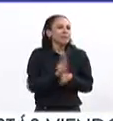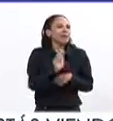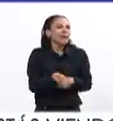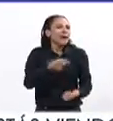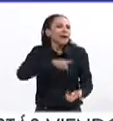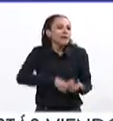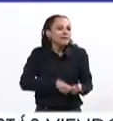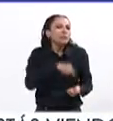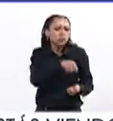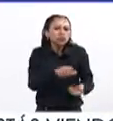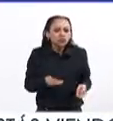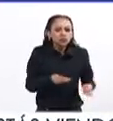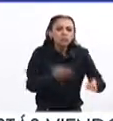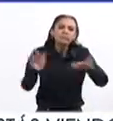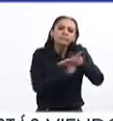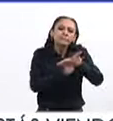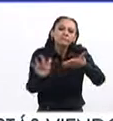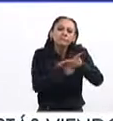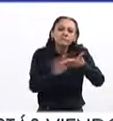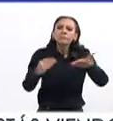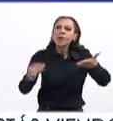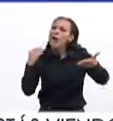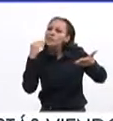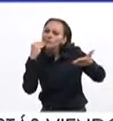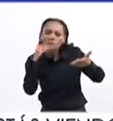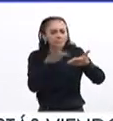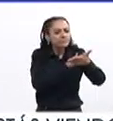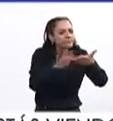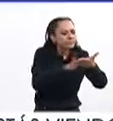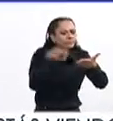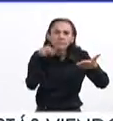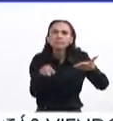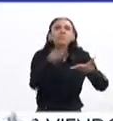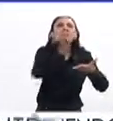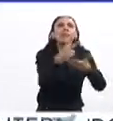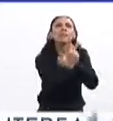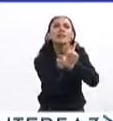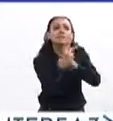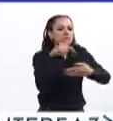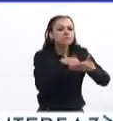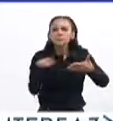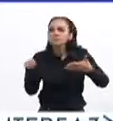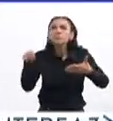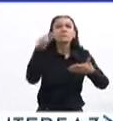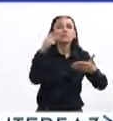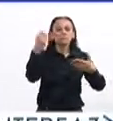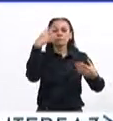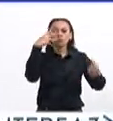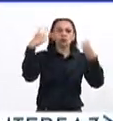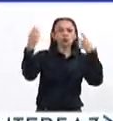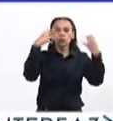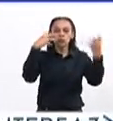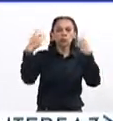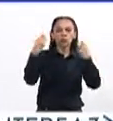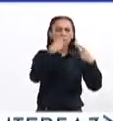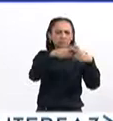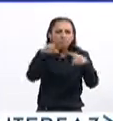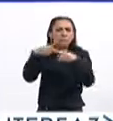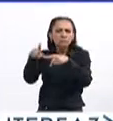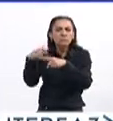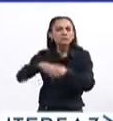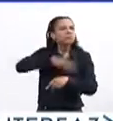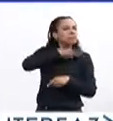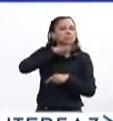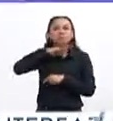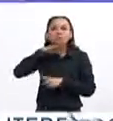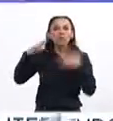la tablet, pero también me estoy comiendo la quesadilla, pero también estoy viendo la tele, pero también, y entonces tengo sobreestímulos, sí. ¿No? Y